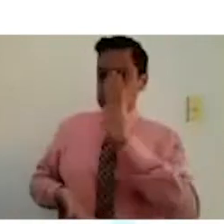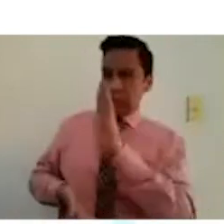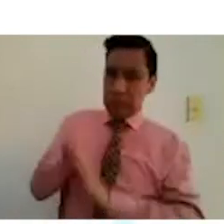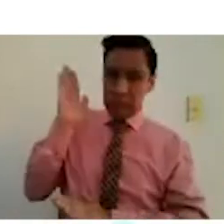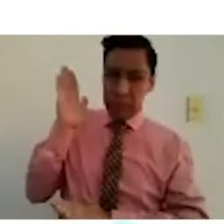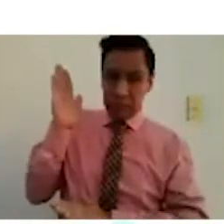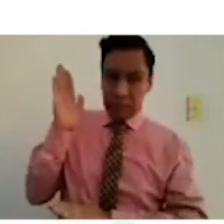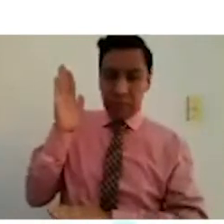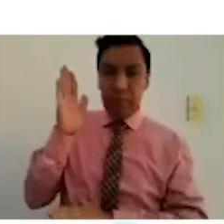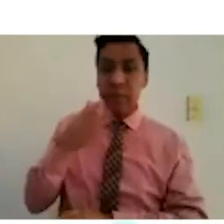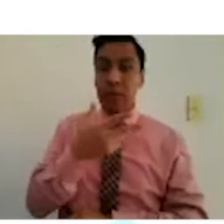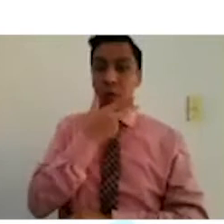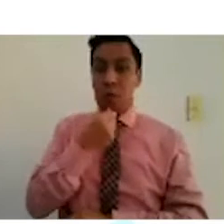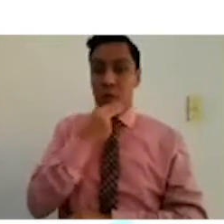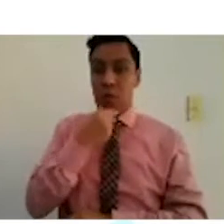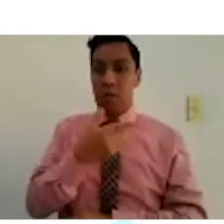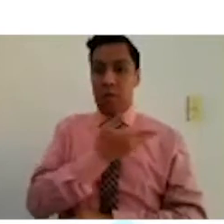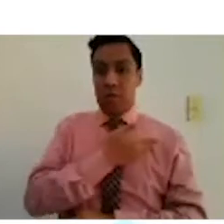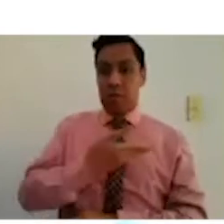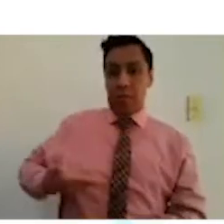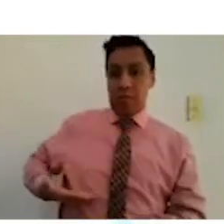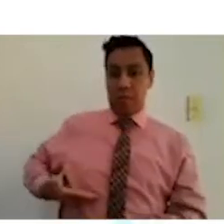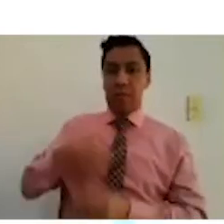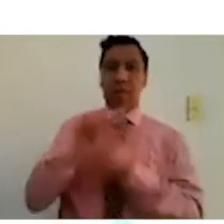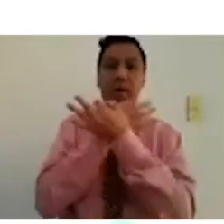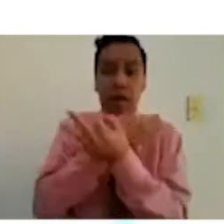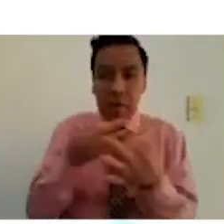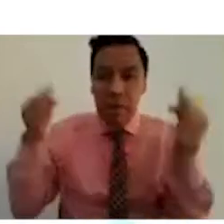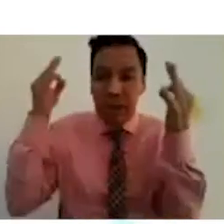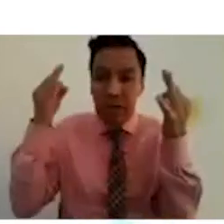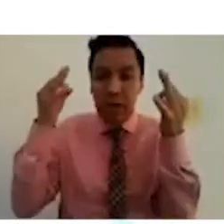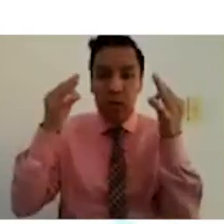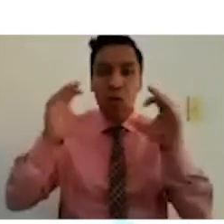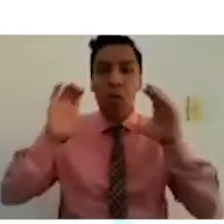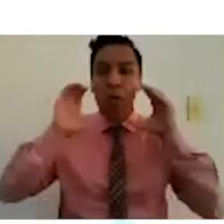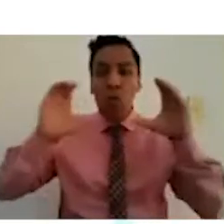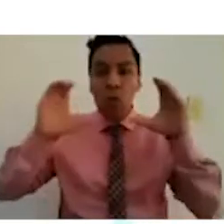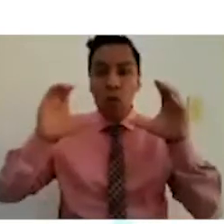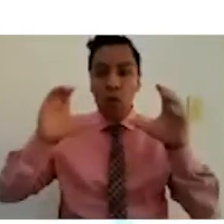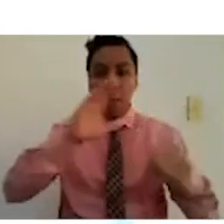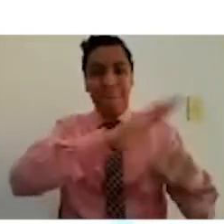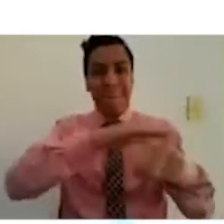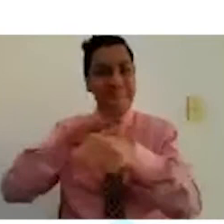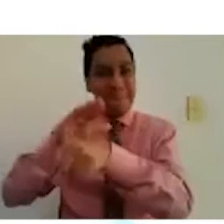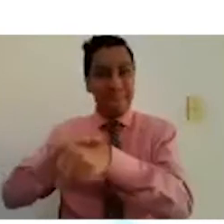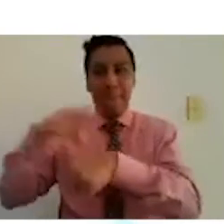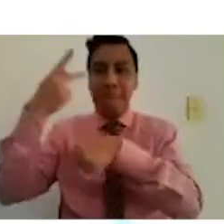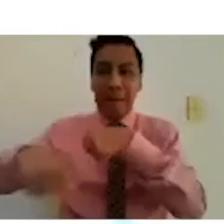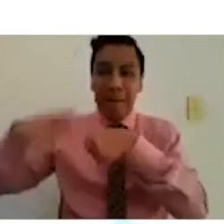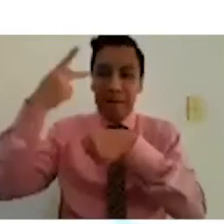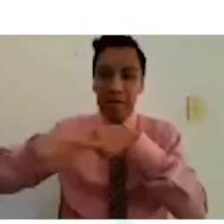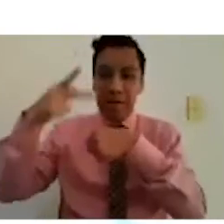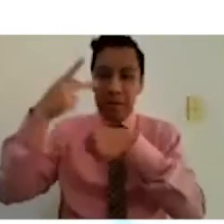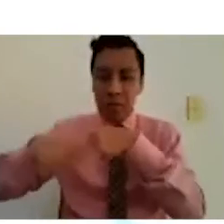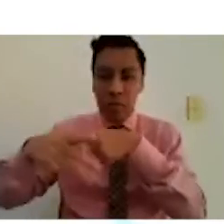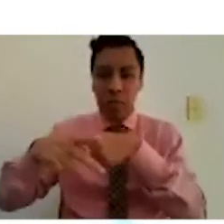dan indicaciones para que se informe a la población de que hay peligro de esta peste.